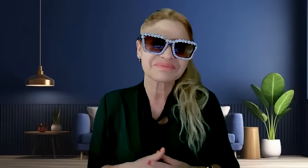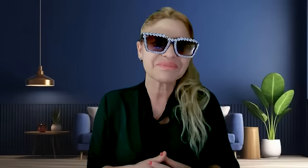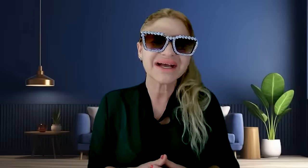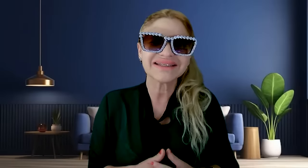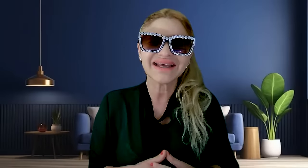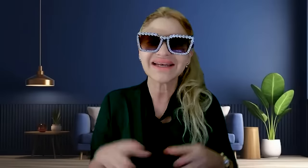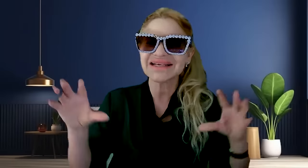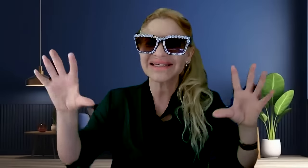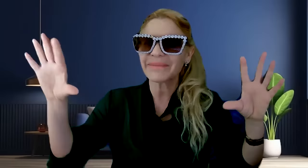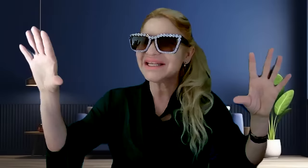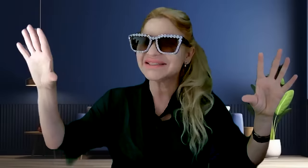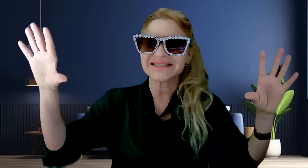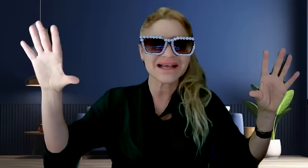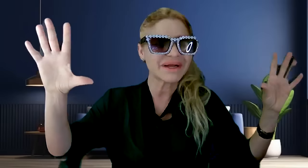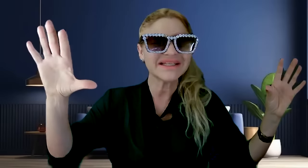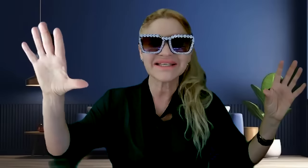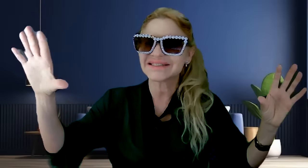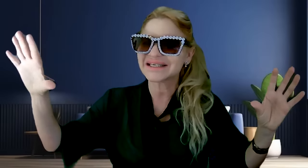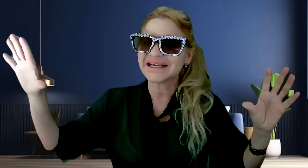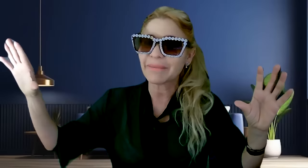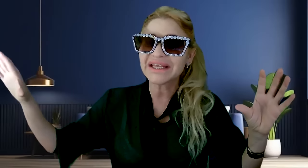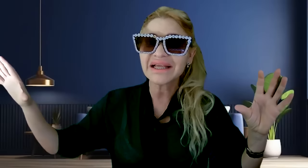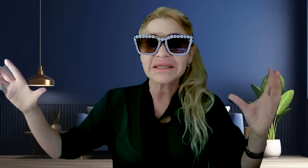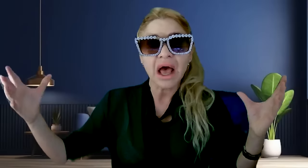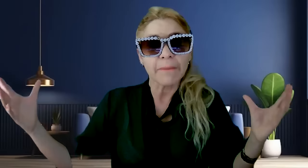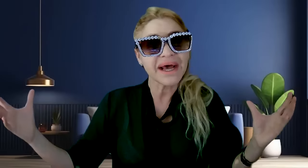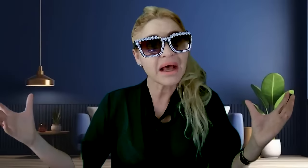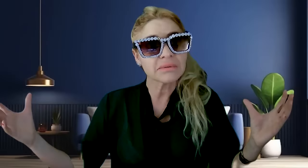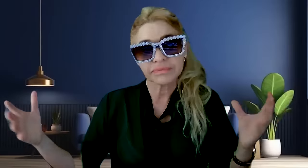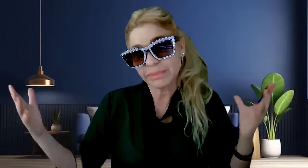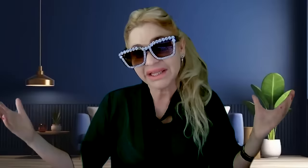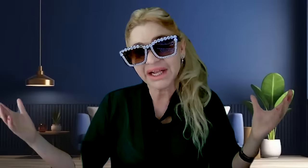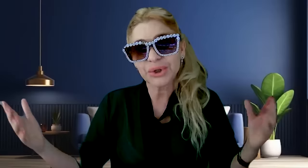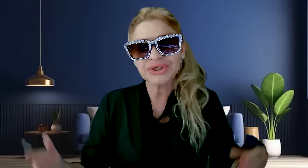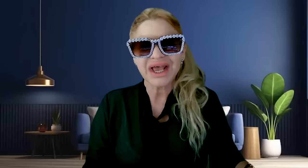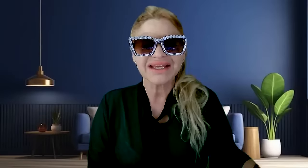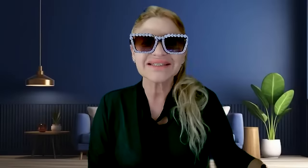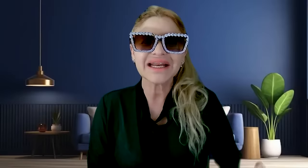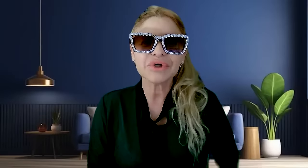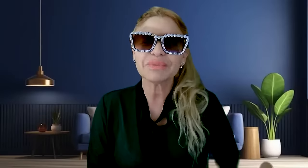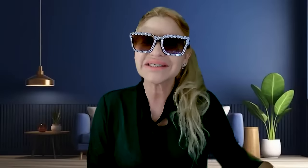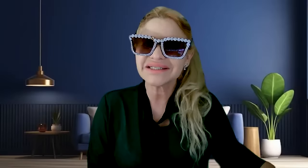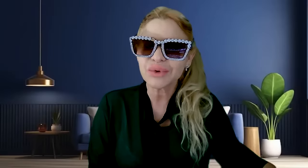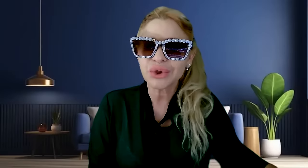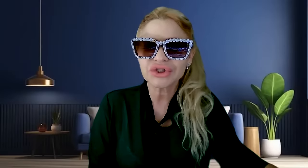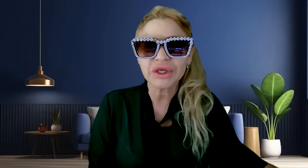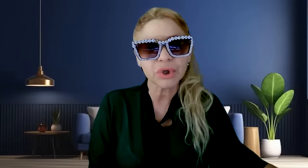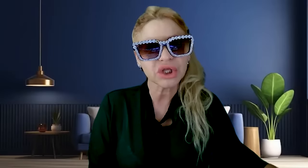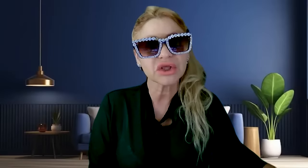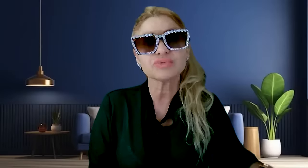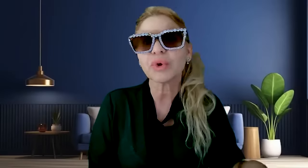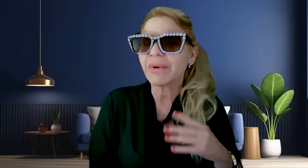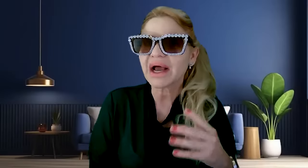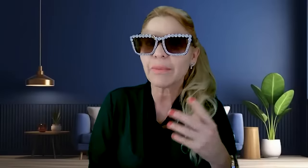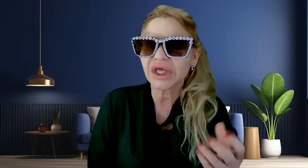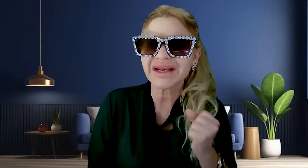Después van a traer las camaritas, camaritas y camaritas para vendernos que estaremos más seguros y